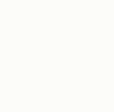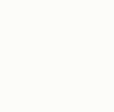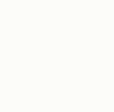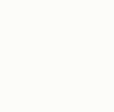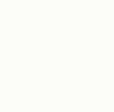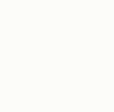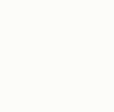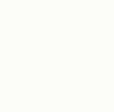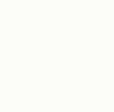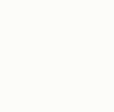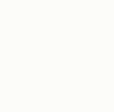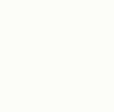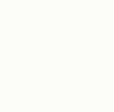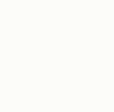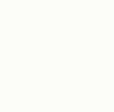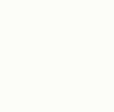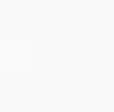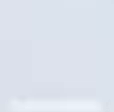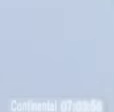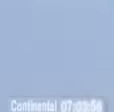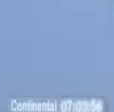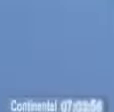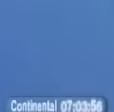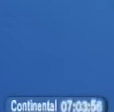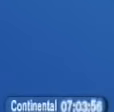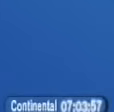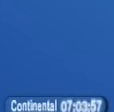ecuador-tv somos todos